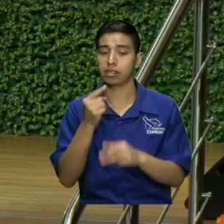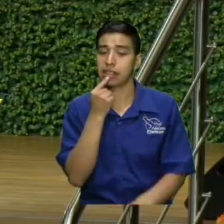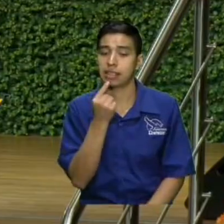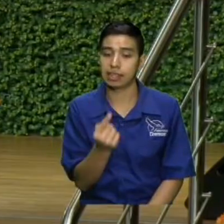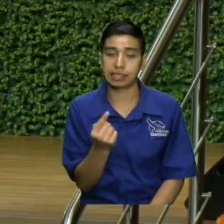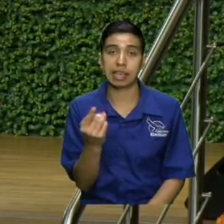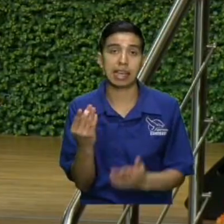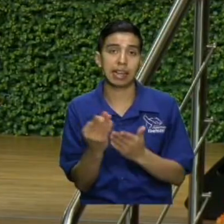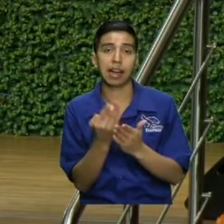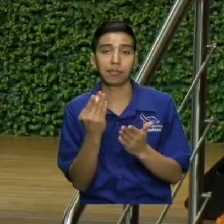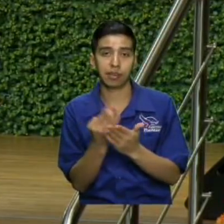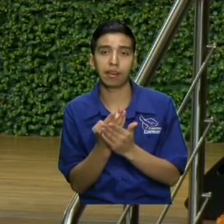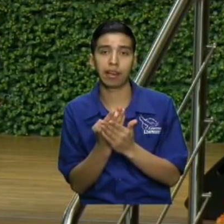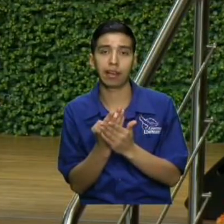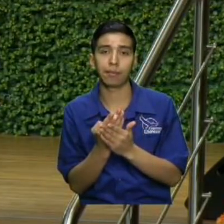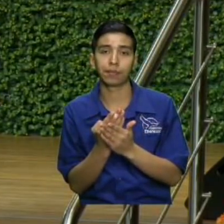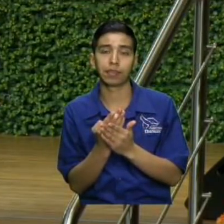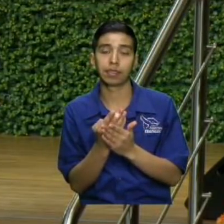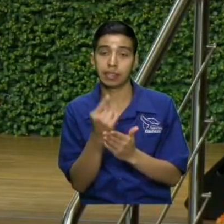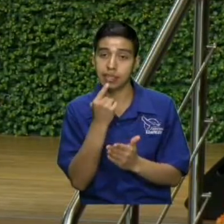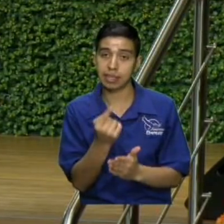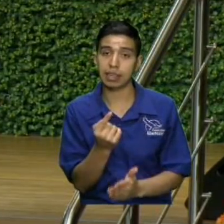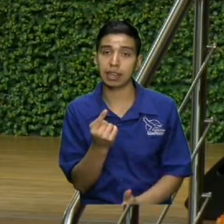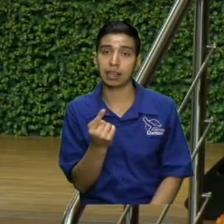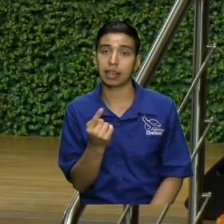qué impresionante, a los suyos vino